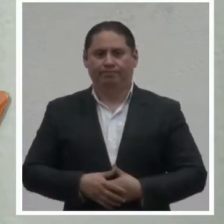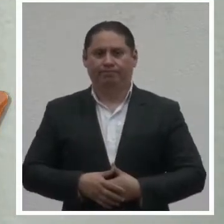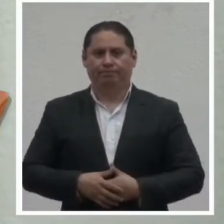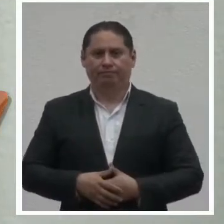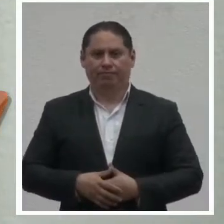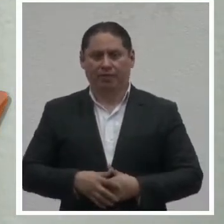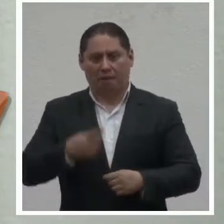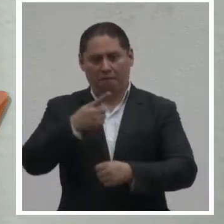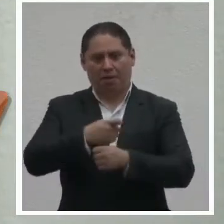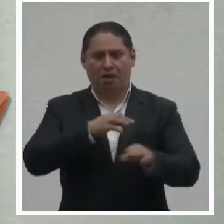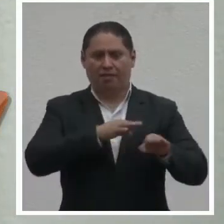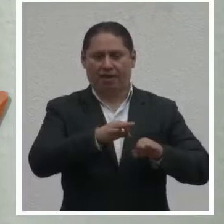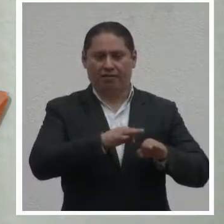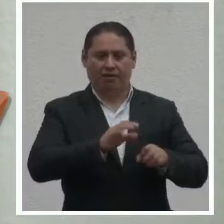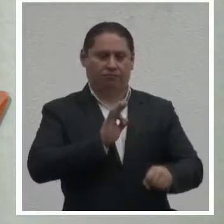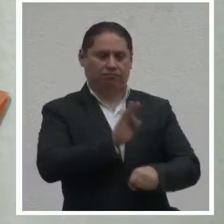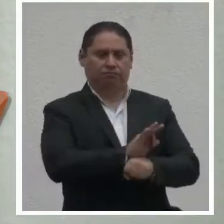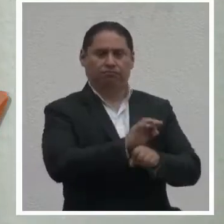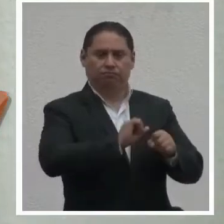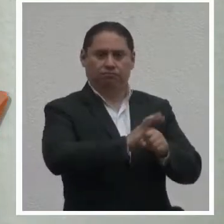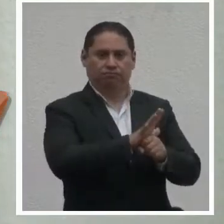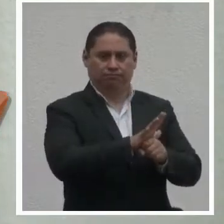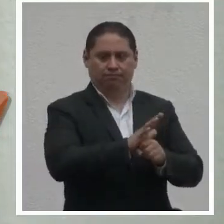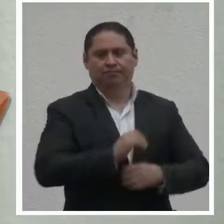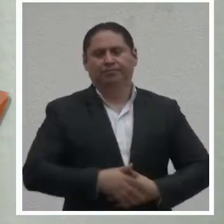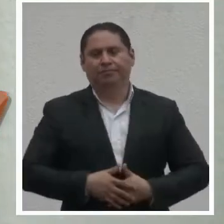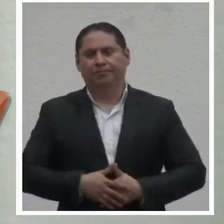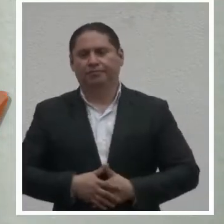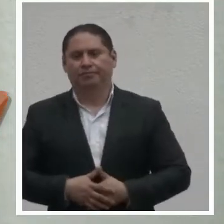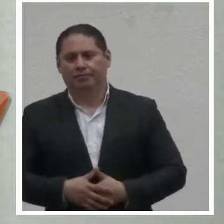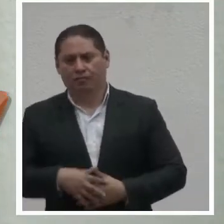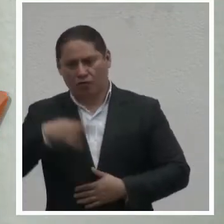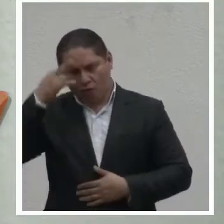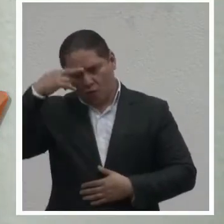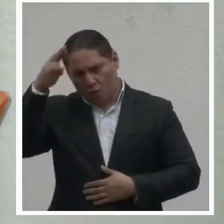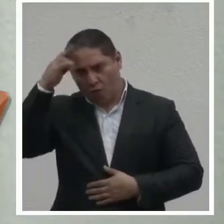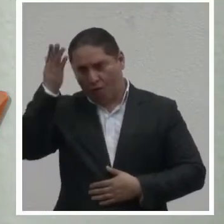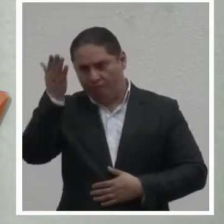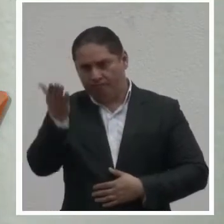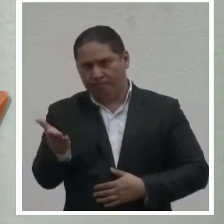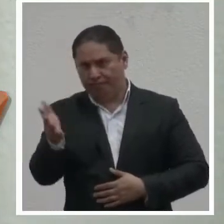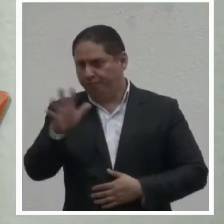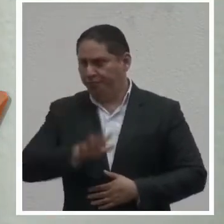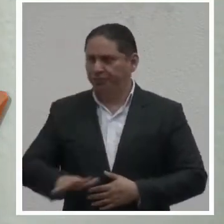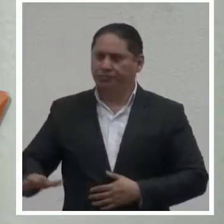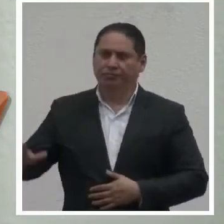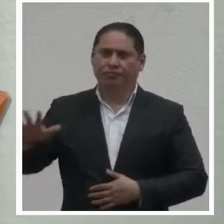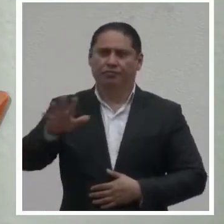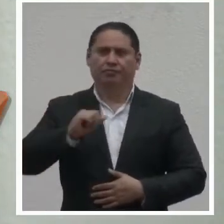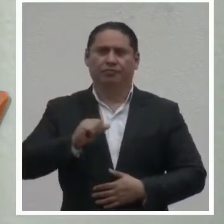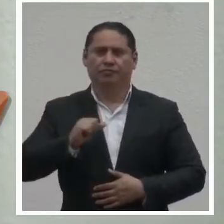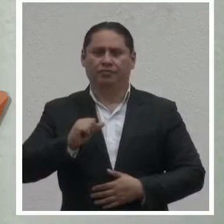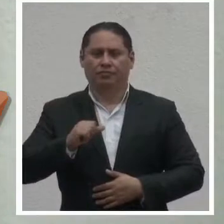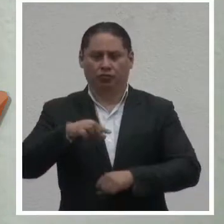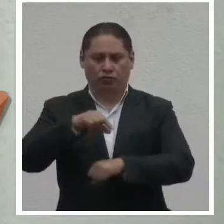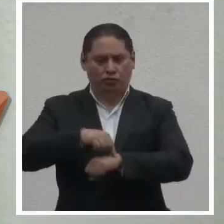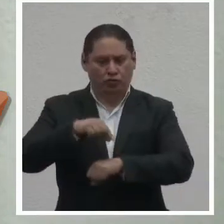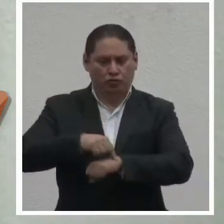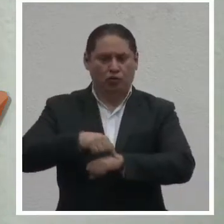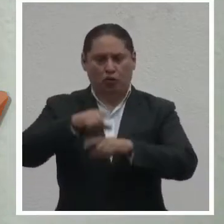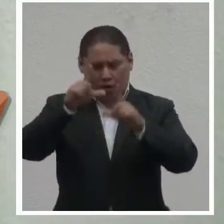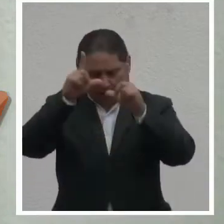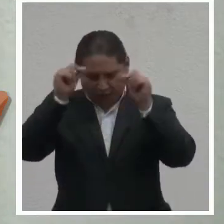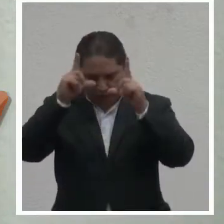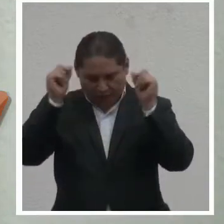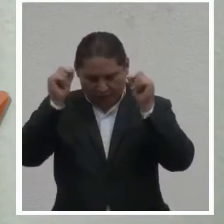familias. Rutilio Escandón Cadenas pidió a todas y a todos los médicos, enfermeros y camilleros